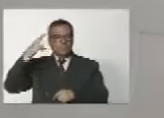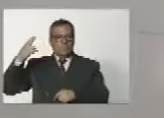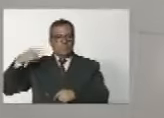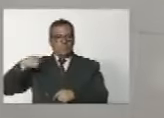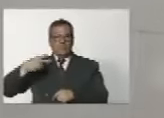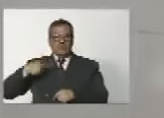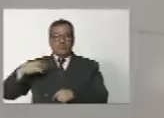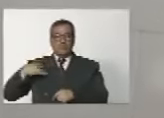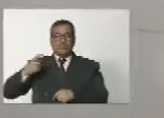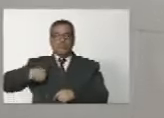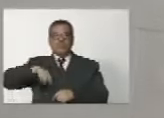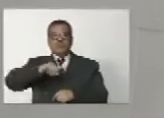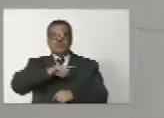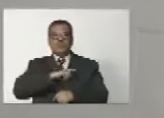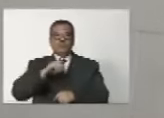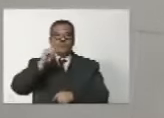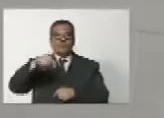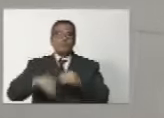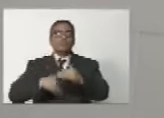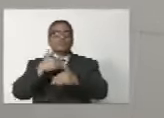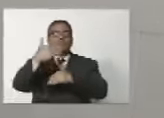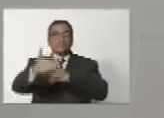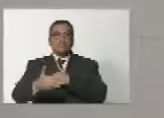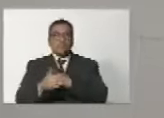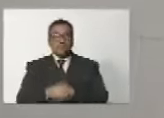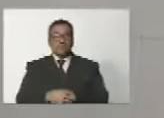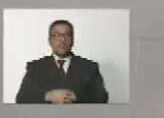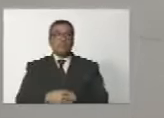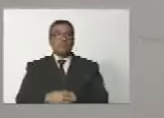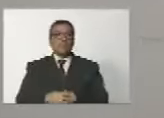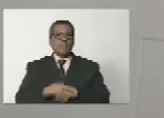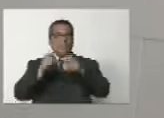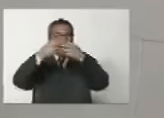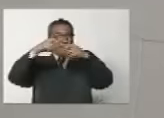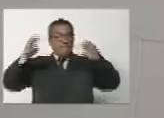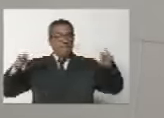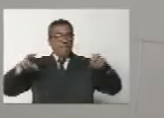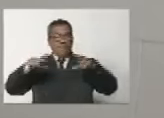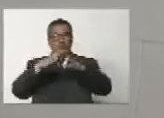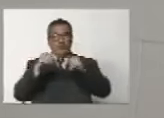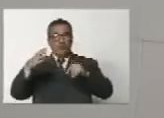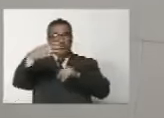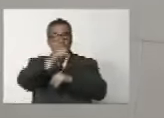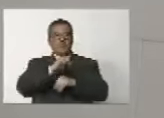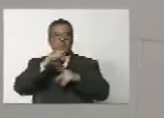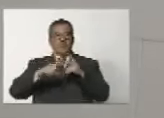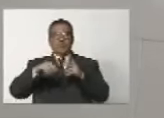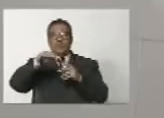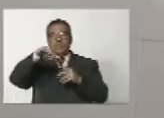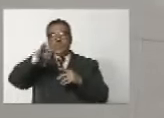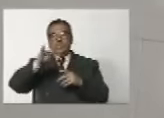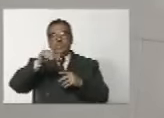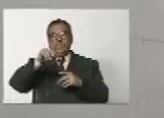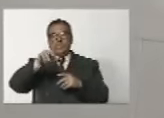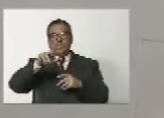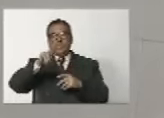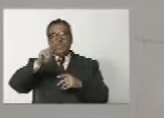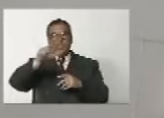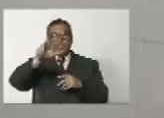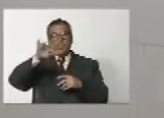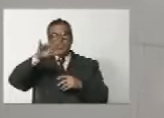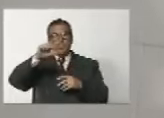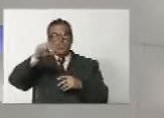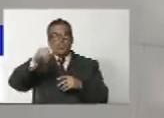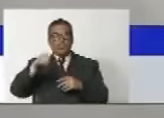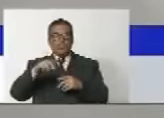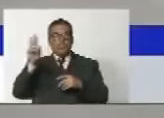que sentimos por Yulimar trasciende incluso de los títulos obtenidos. Es que Yulimar se ha convertido en